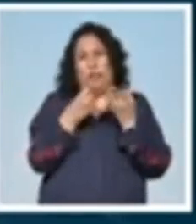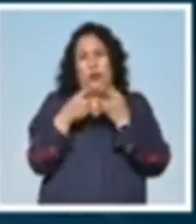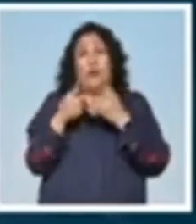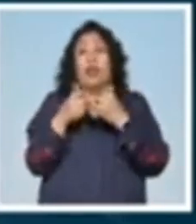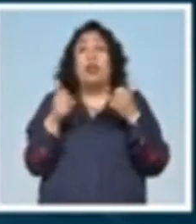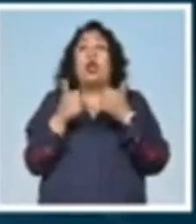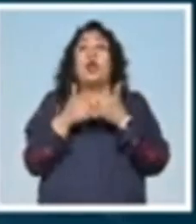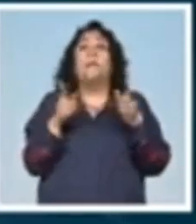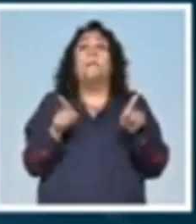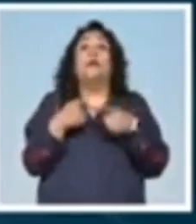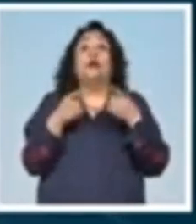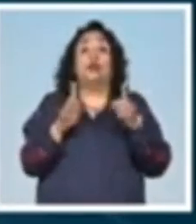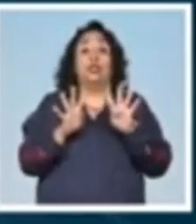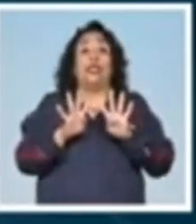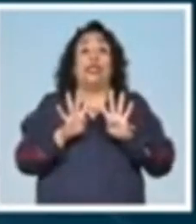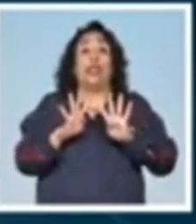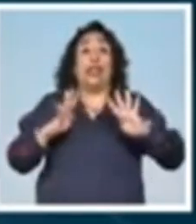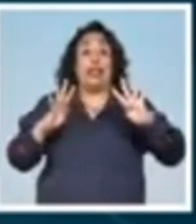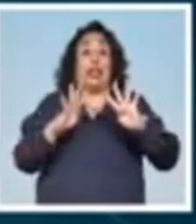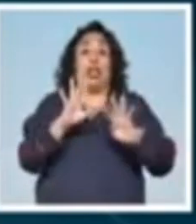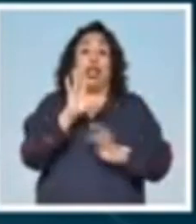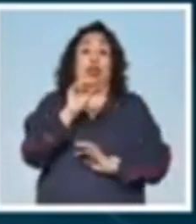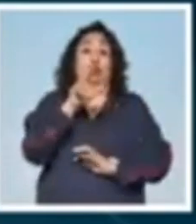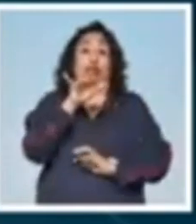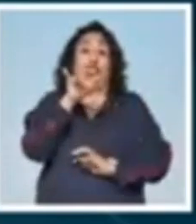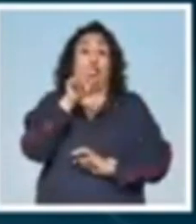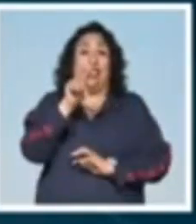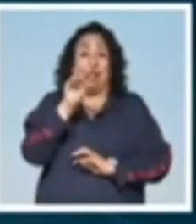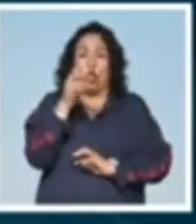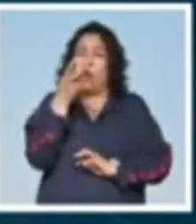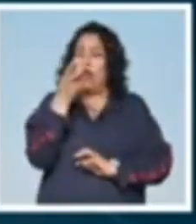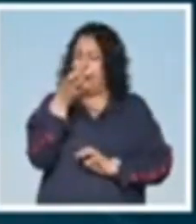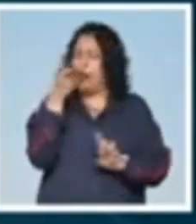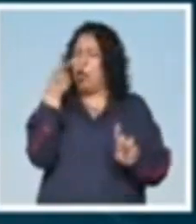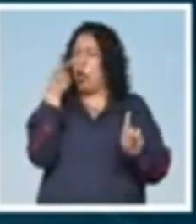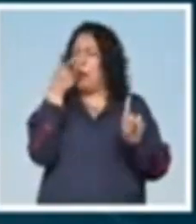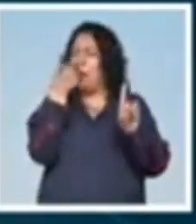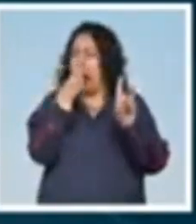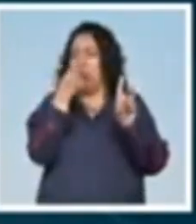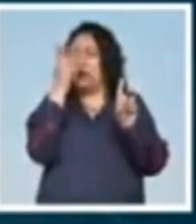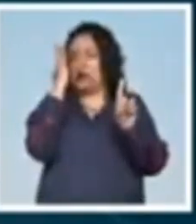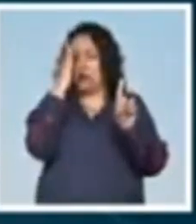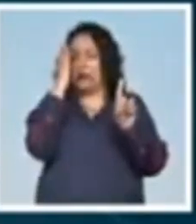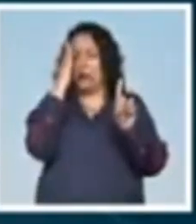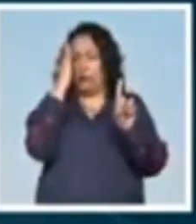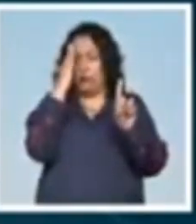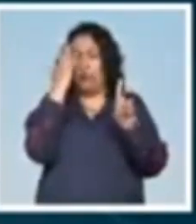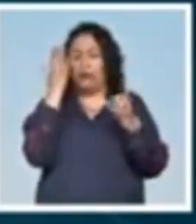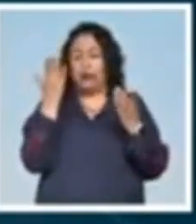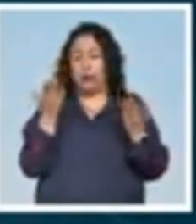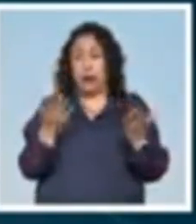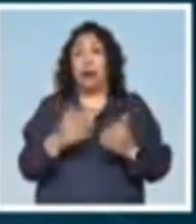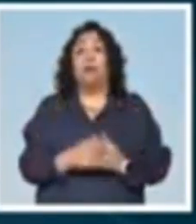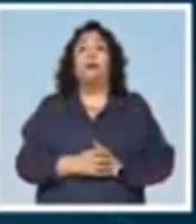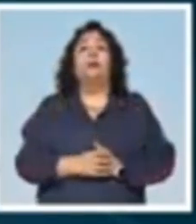la música de concierto, ¿sí? Ese es el, digamos, el objetivo principal, ¿sí?